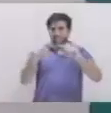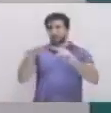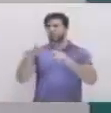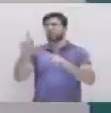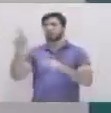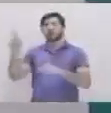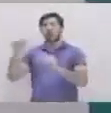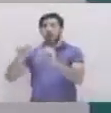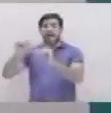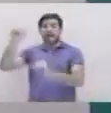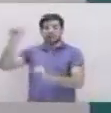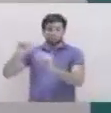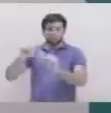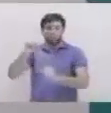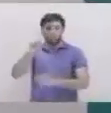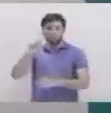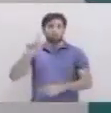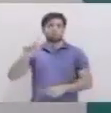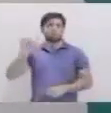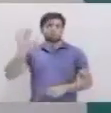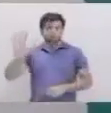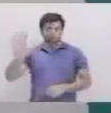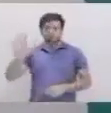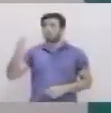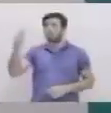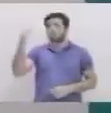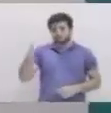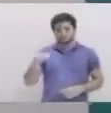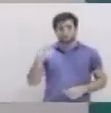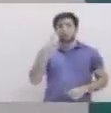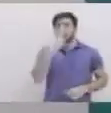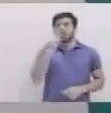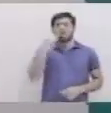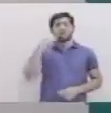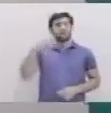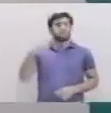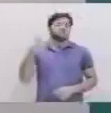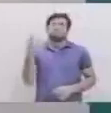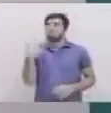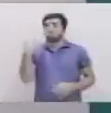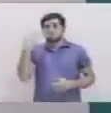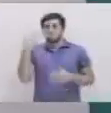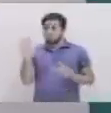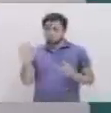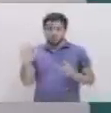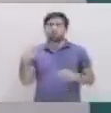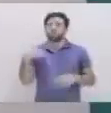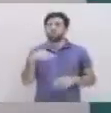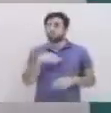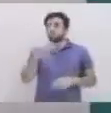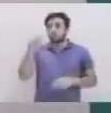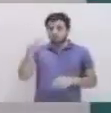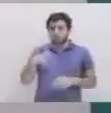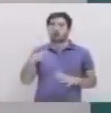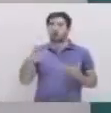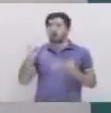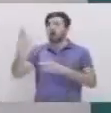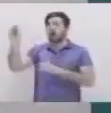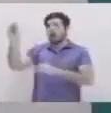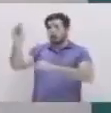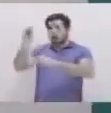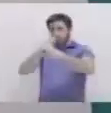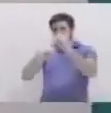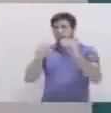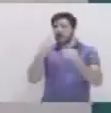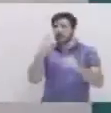utilizando, tenemos la altura, que está en la relación con la hipotenusa, y aquí pues despejamos, usamos su recíproco